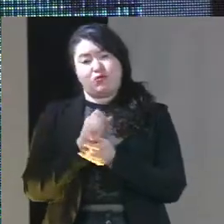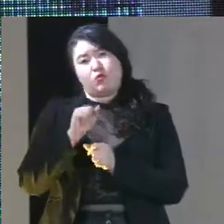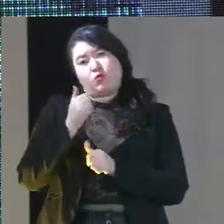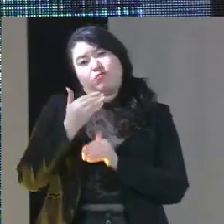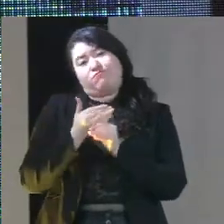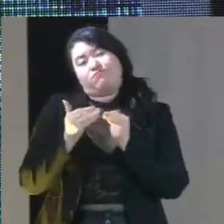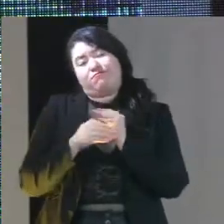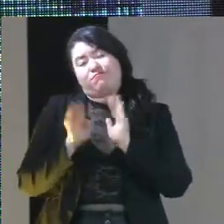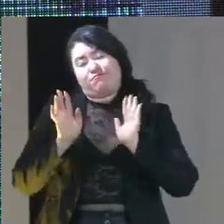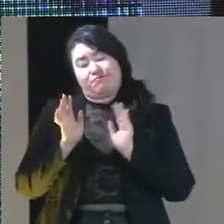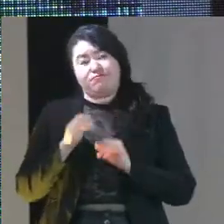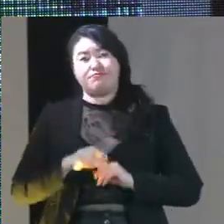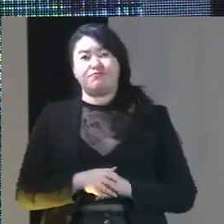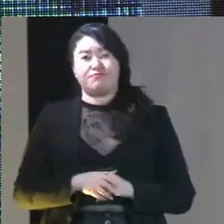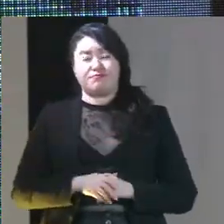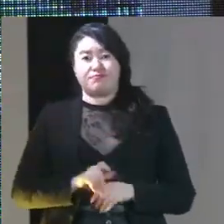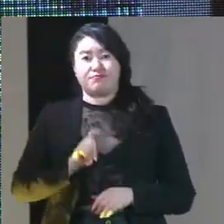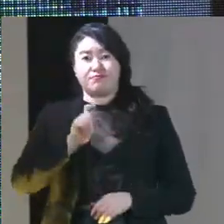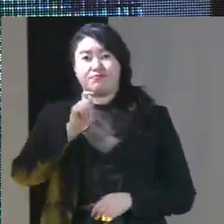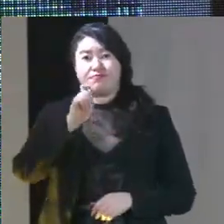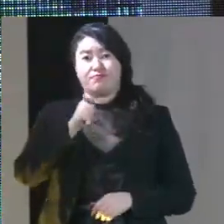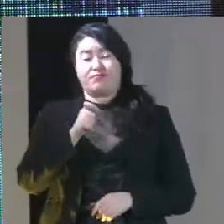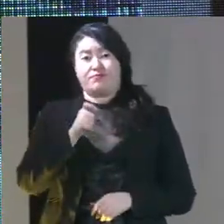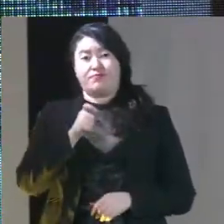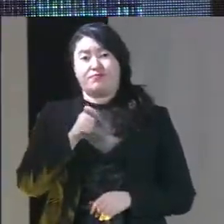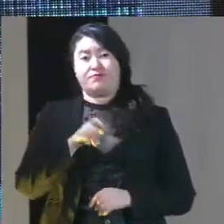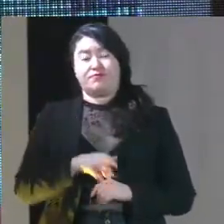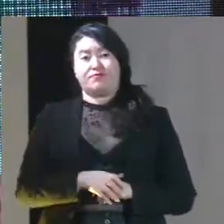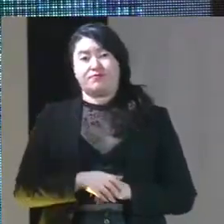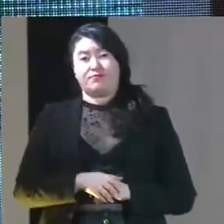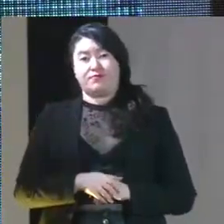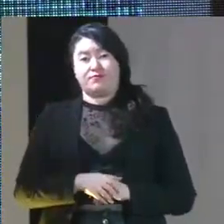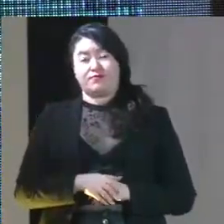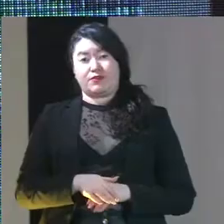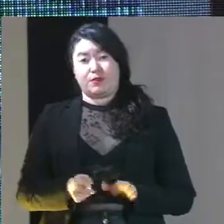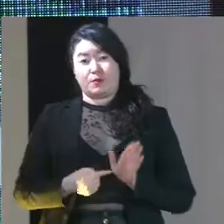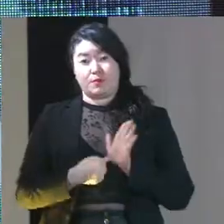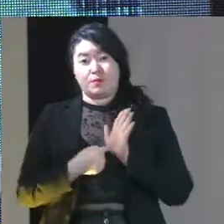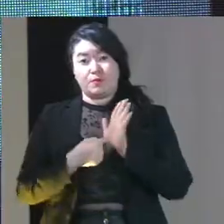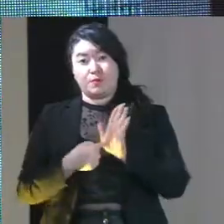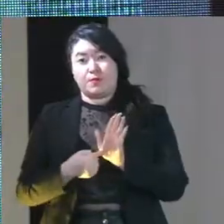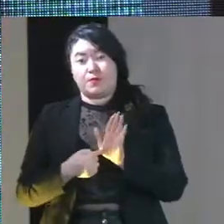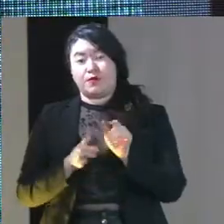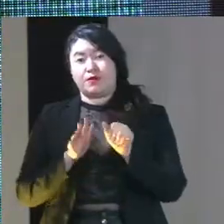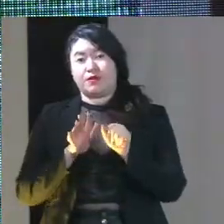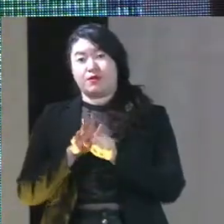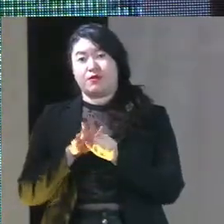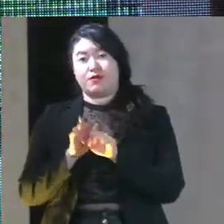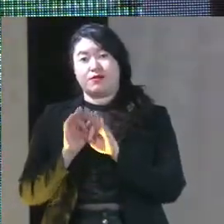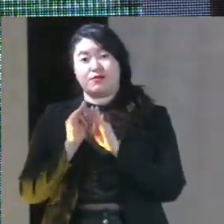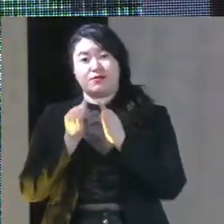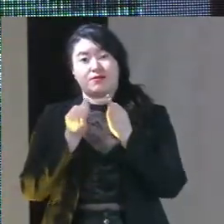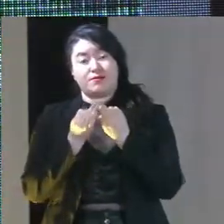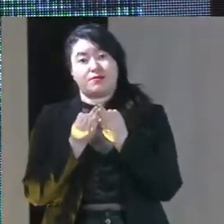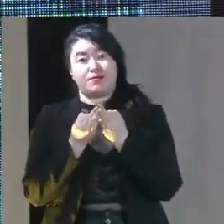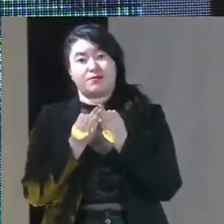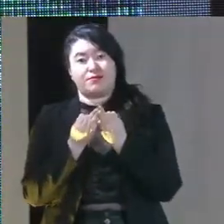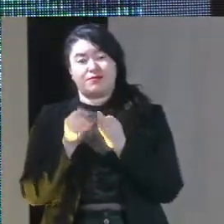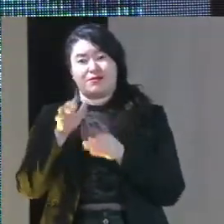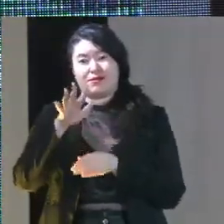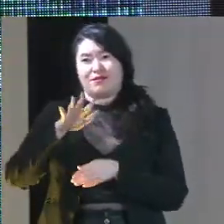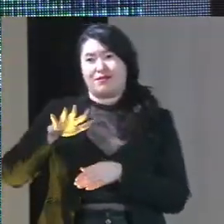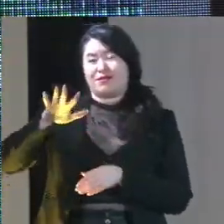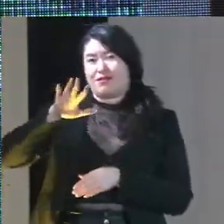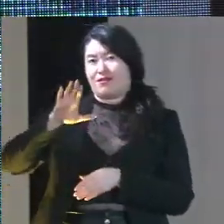otra cosa, es en el fondo una reiteración con variantes de la lectura occidental y colonial que